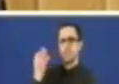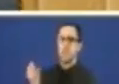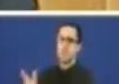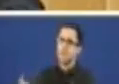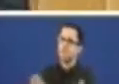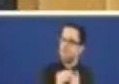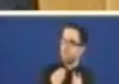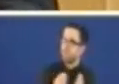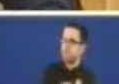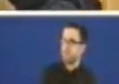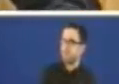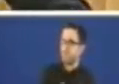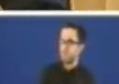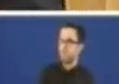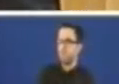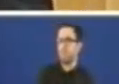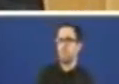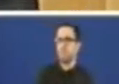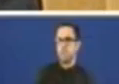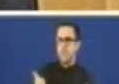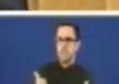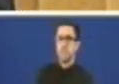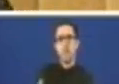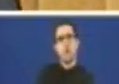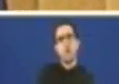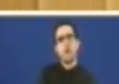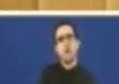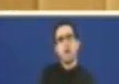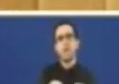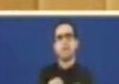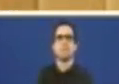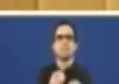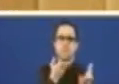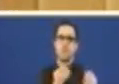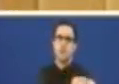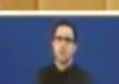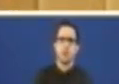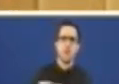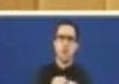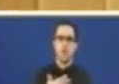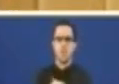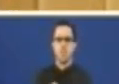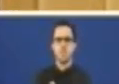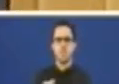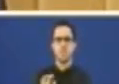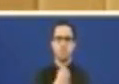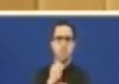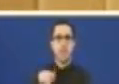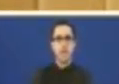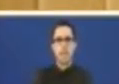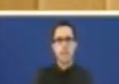claro, a min esta mensaxe unánime que podemos lograr aquí, penso que debe facerse